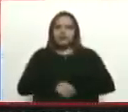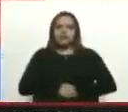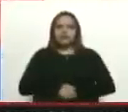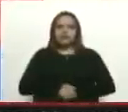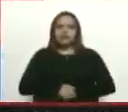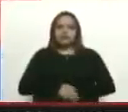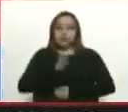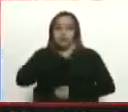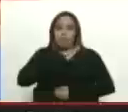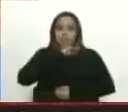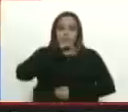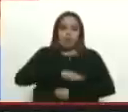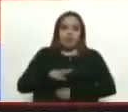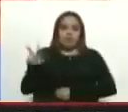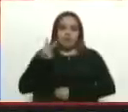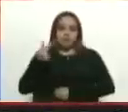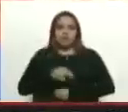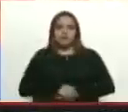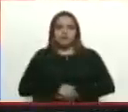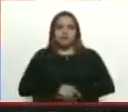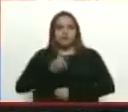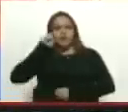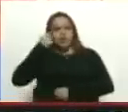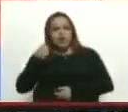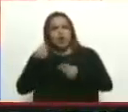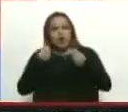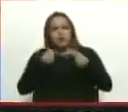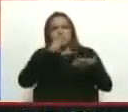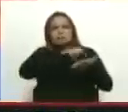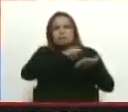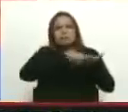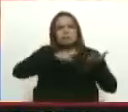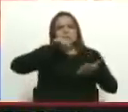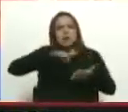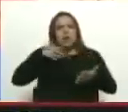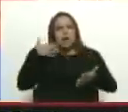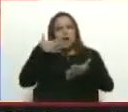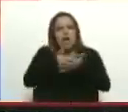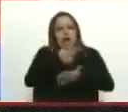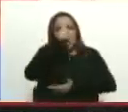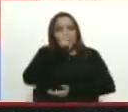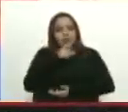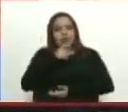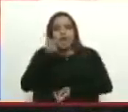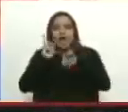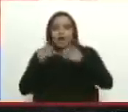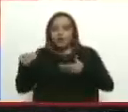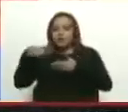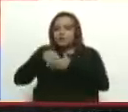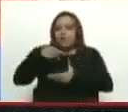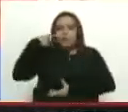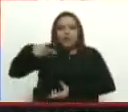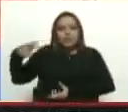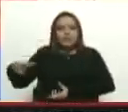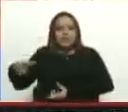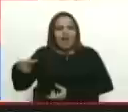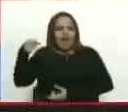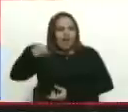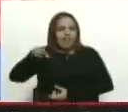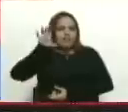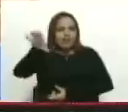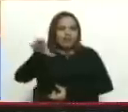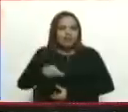nuestra historia. Recuerden cómo se escribió la historia aquí durante años. Si algo fue politizado en este país,